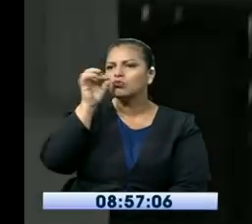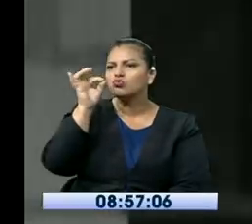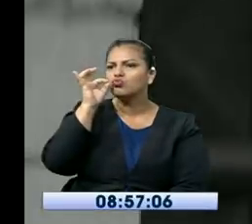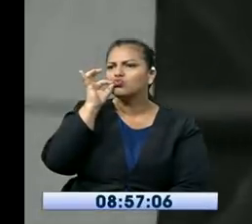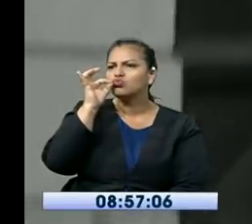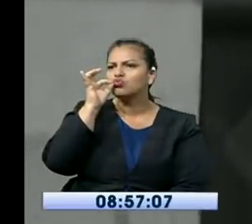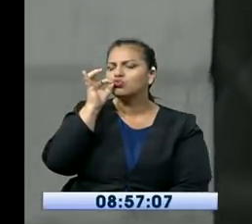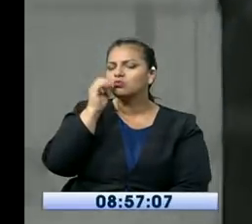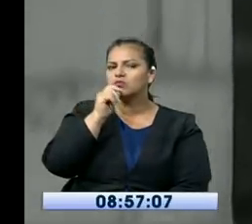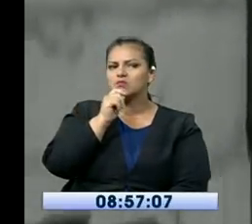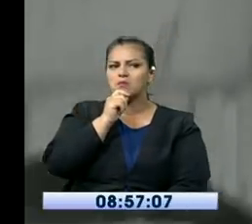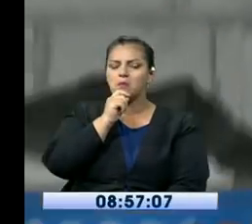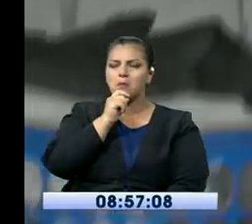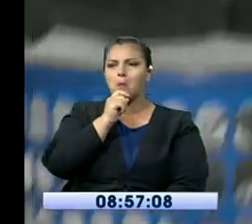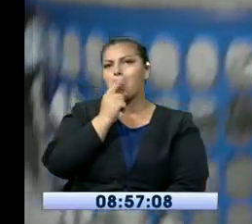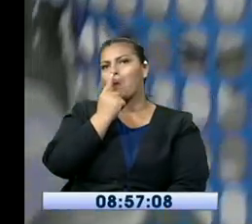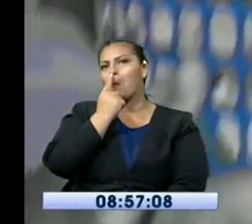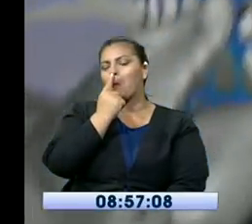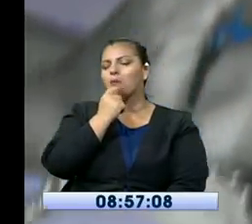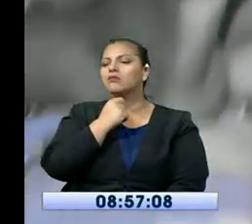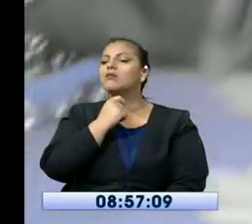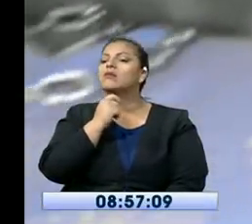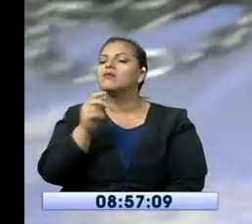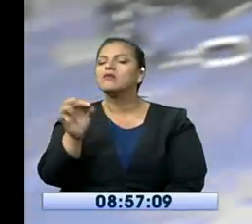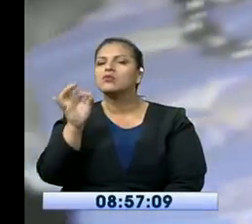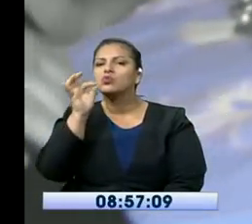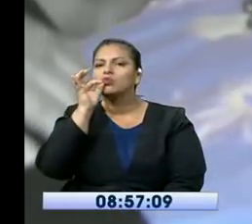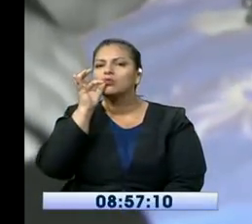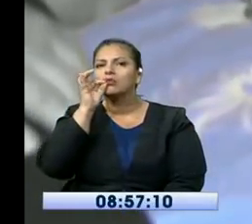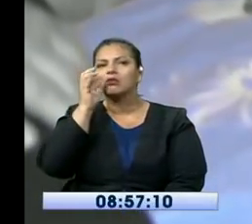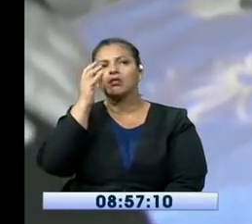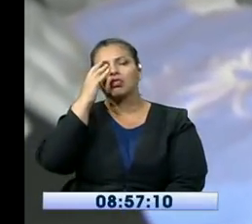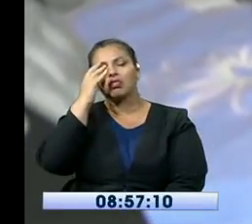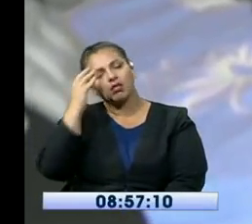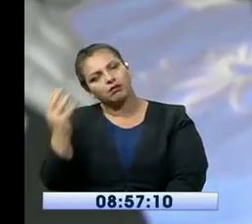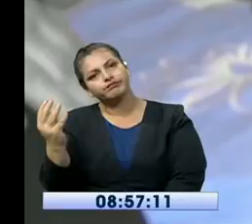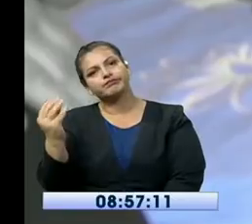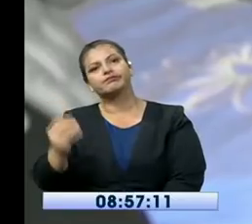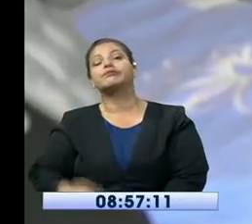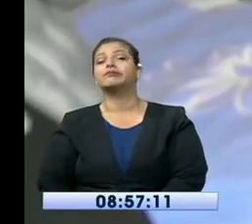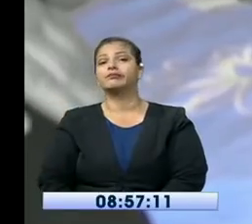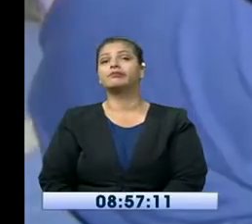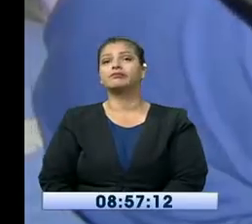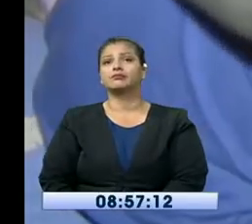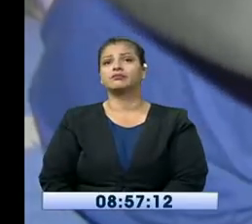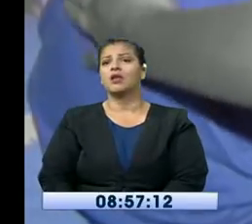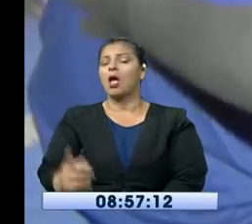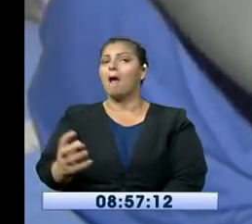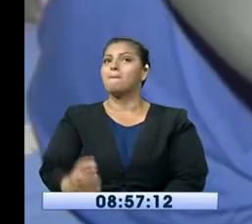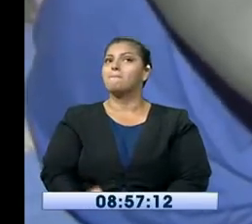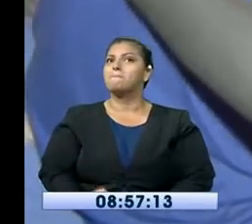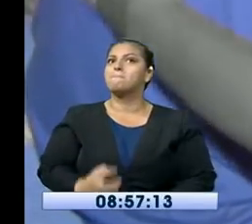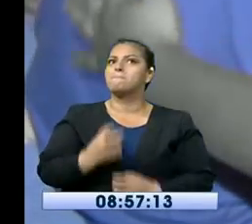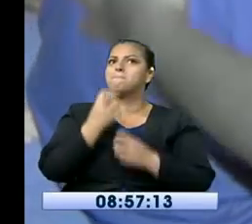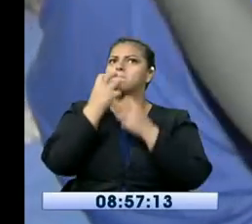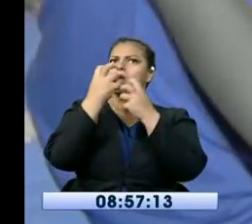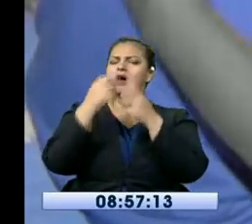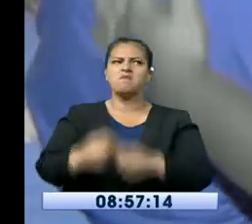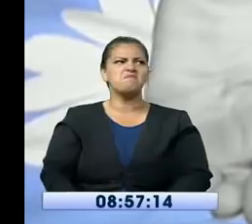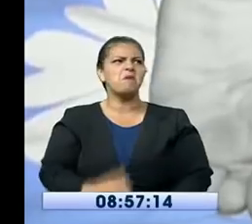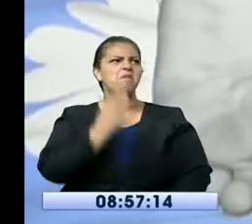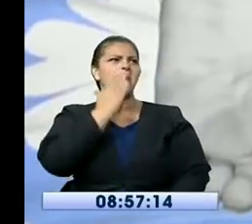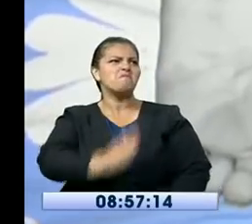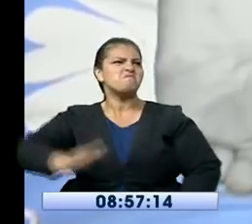metro permanece encadenado en su casa su madre y hermano con mucho dolor tuvieron que hacerlo